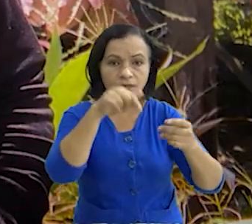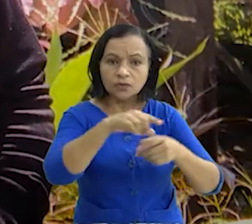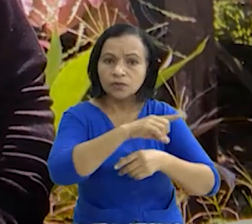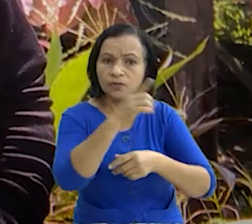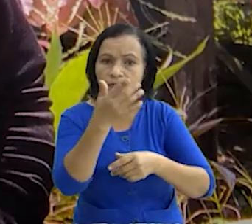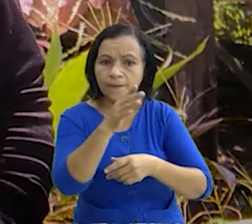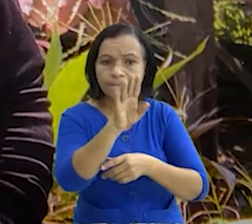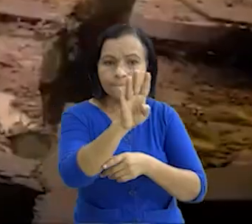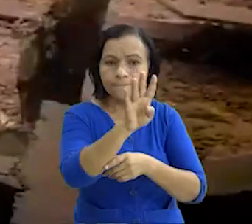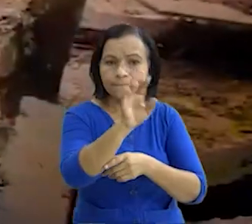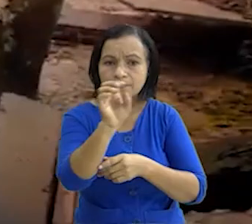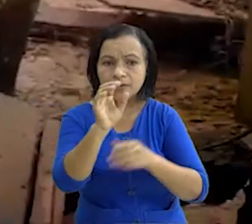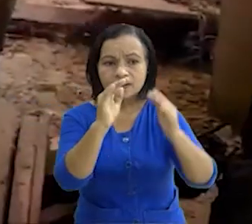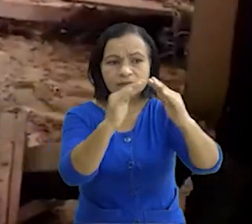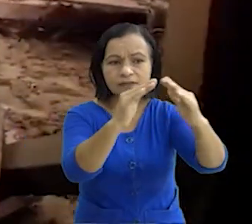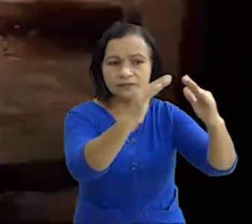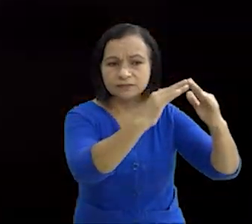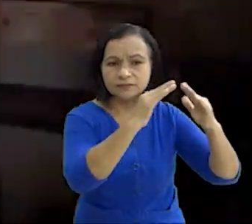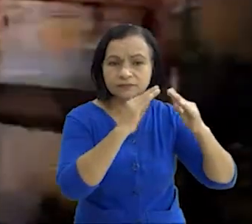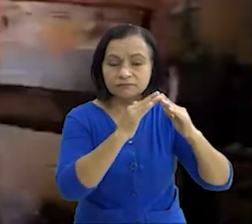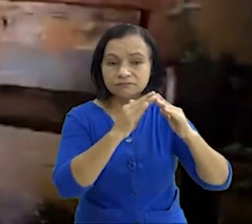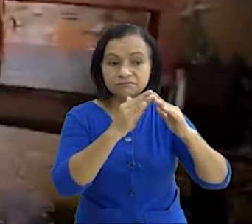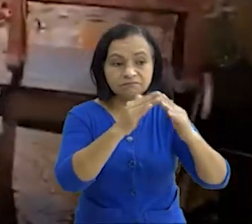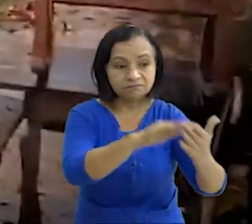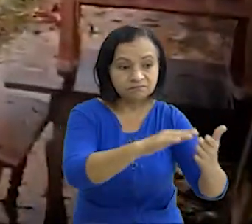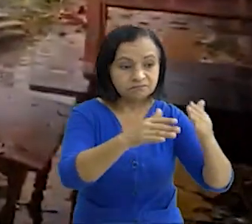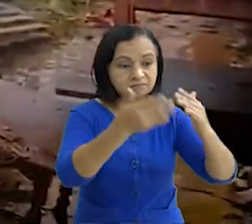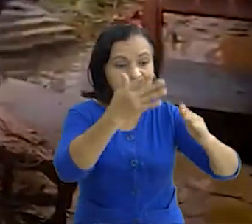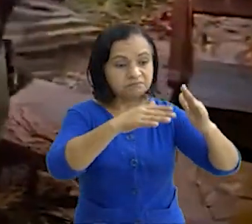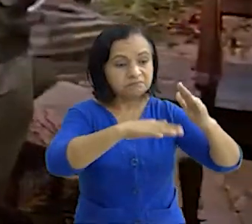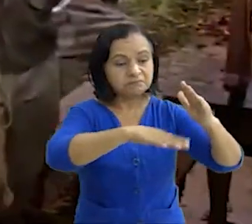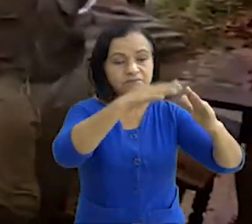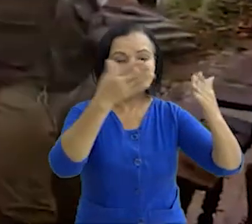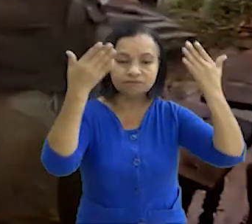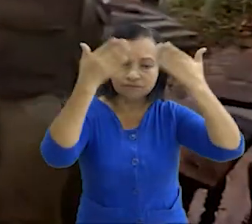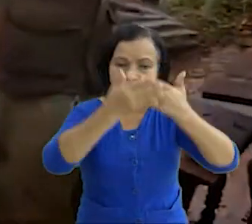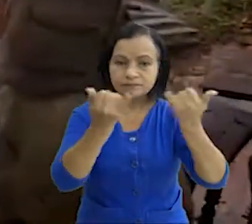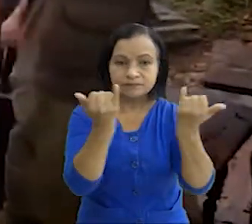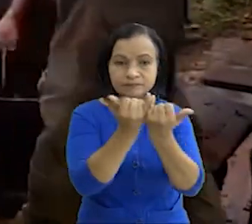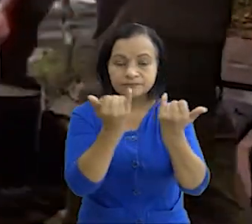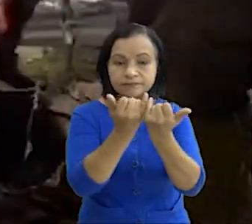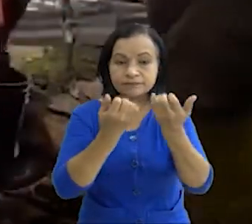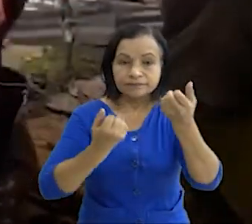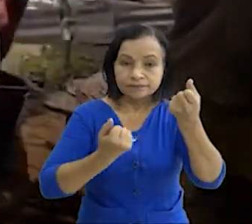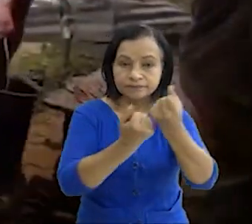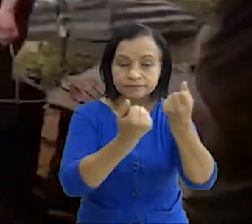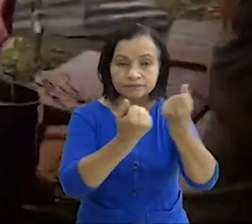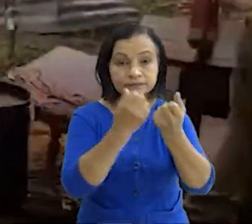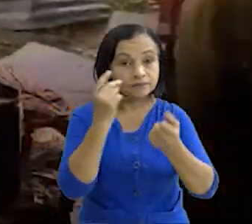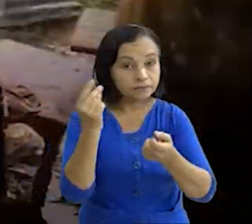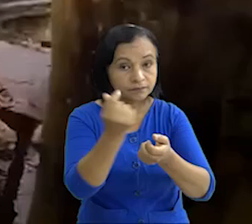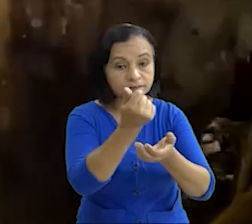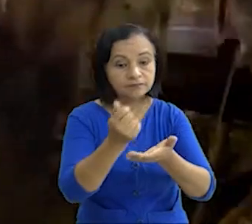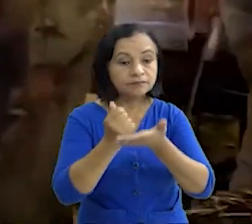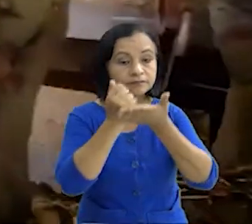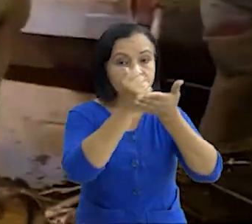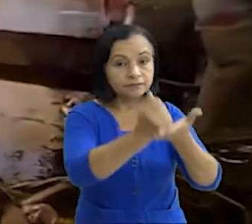eran más de 400 viviendas las que teníamos afectadas esa misma noche. También recibimos apoyo de manera inmediata